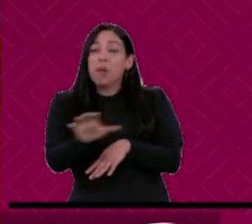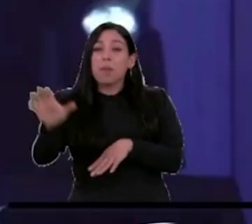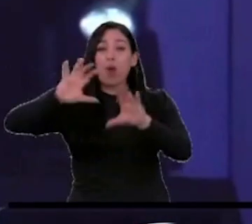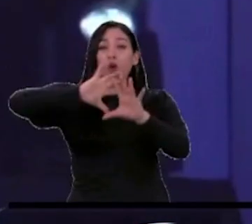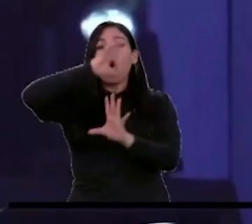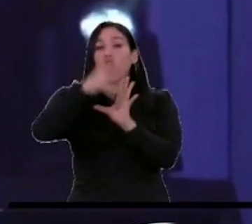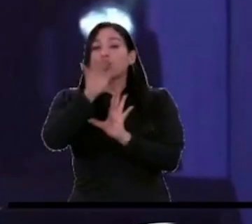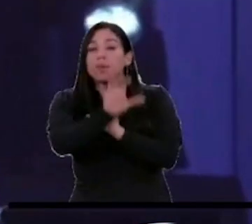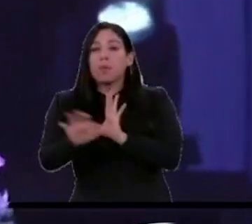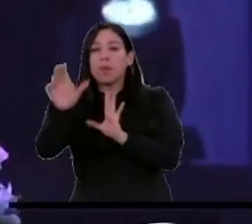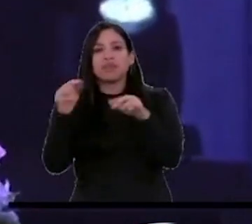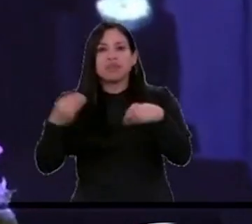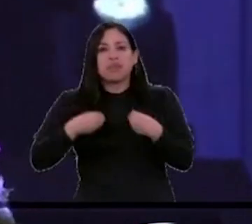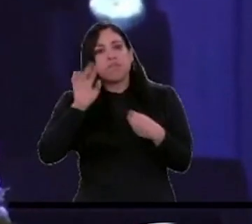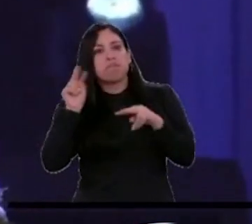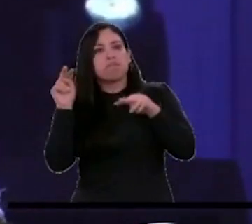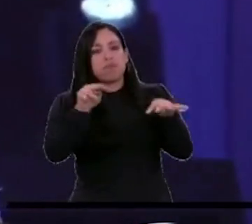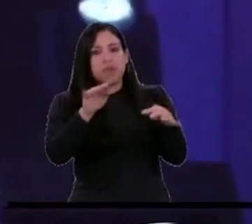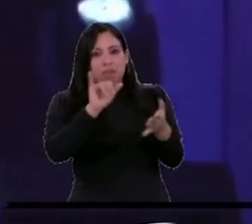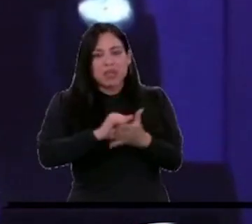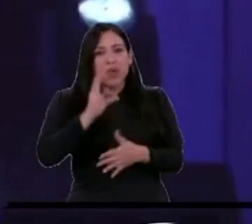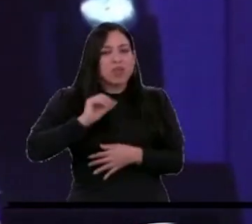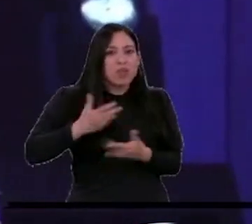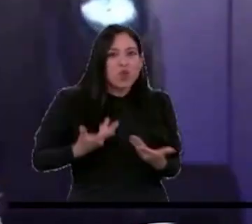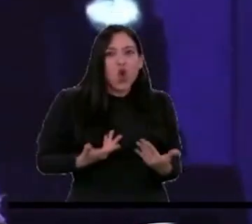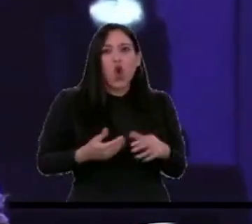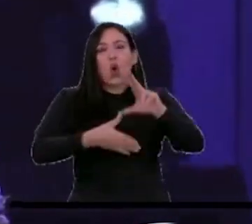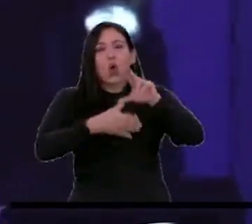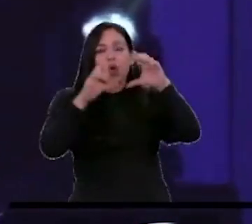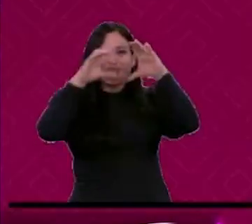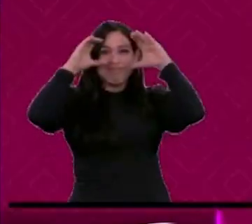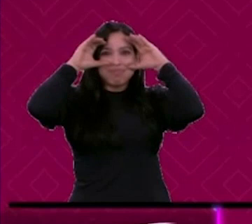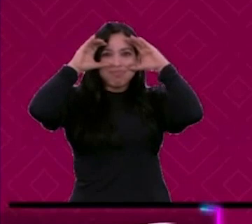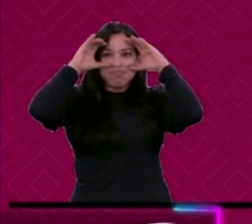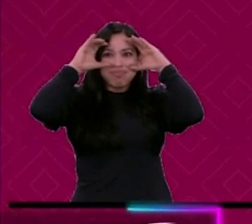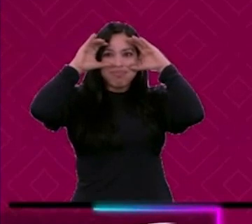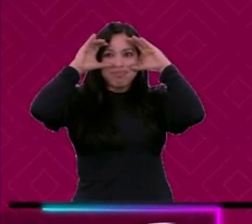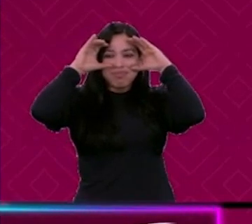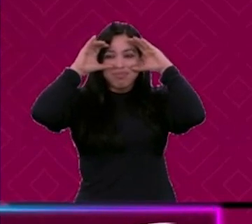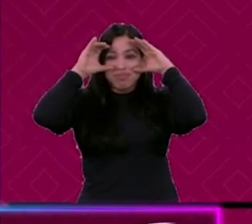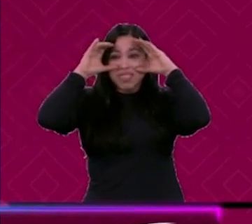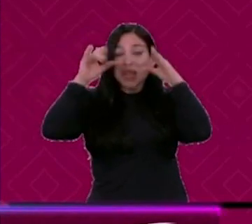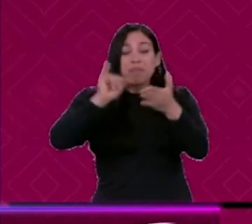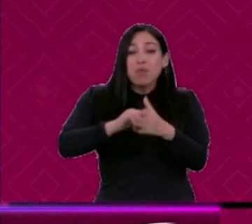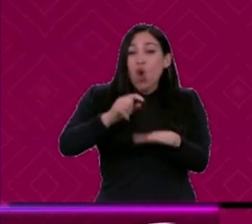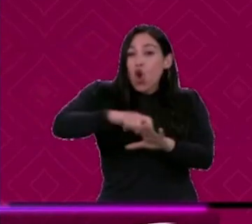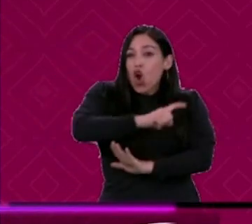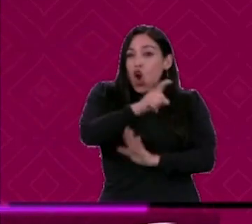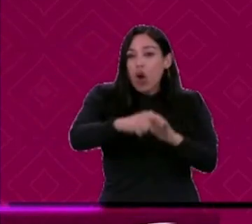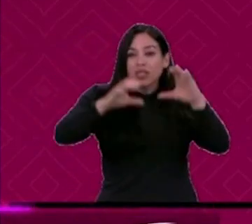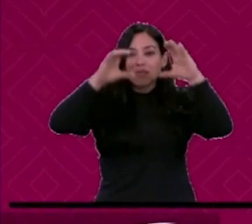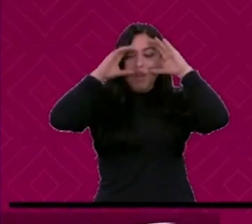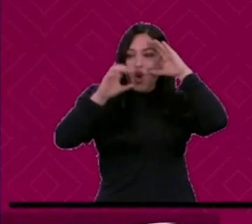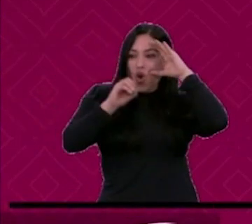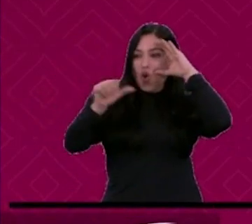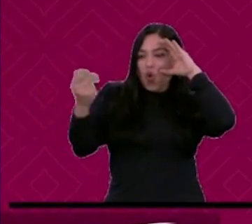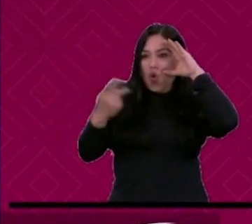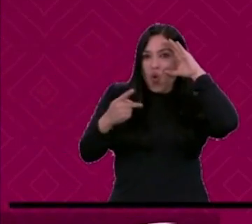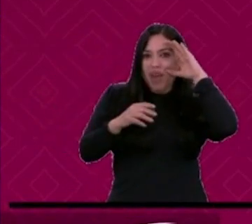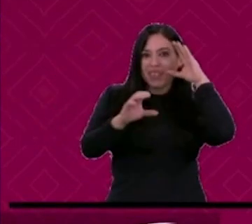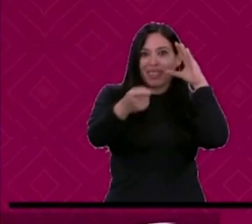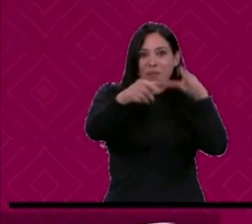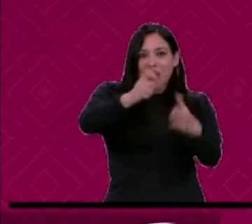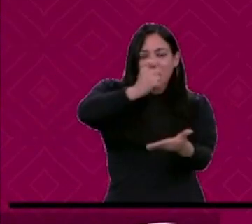partes del mundo pudieron vivir esta experiencia a través de los Oculus, gafas que durante toda la ceremonia tuvieron los novios y el